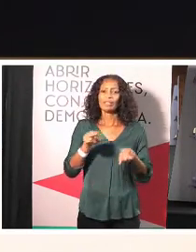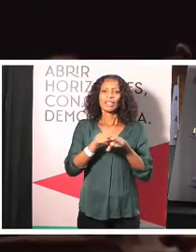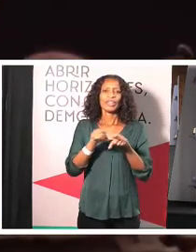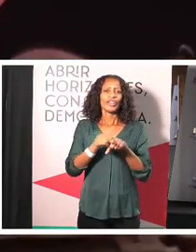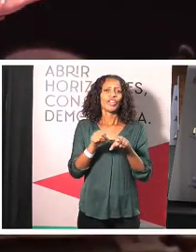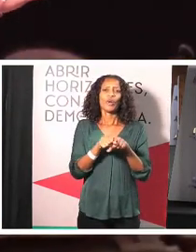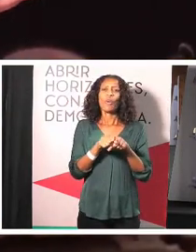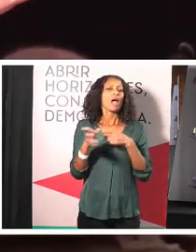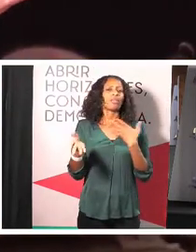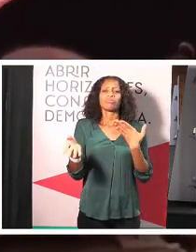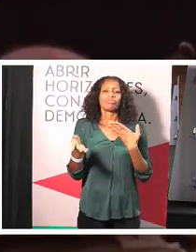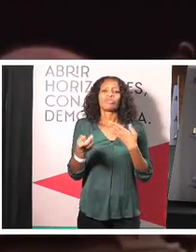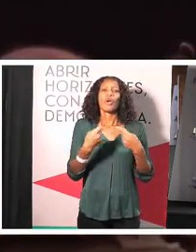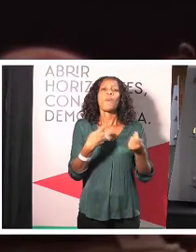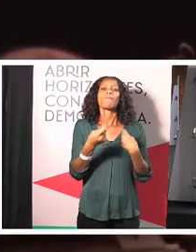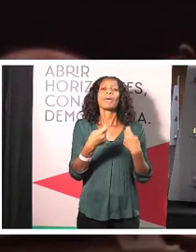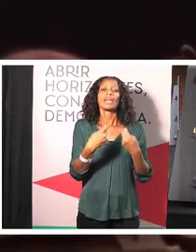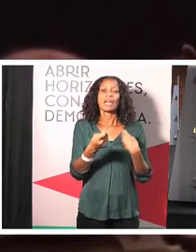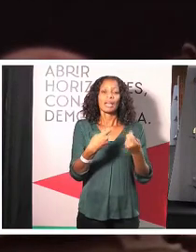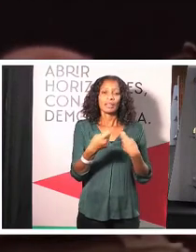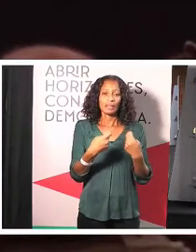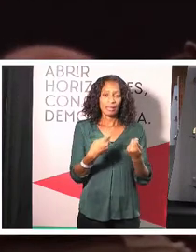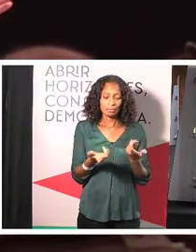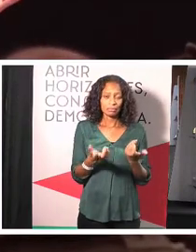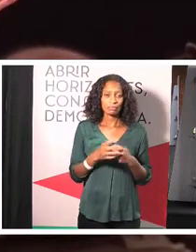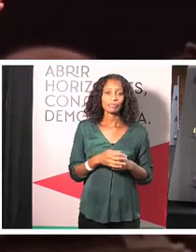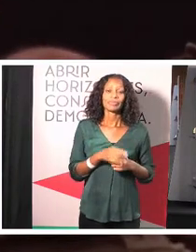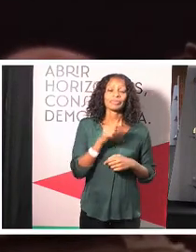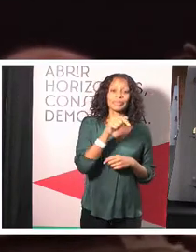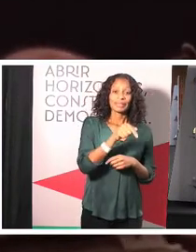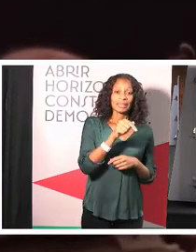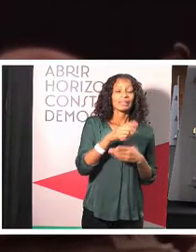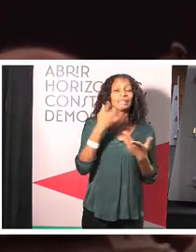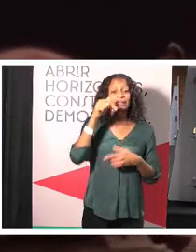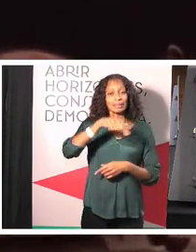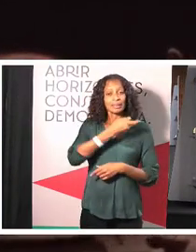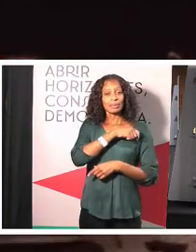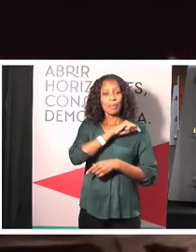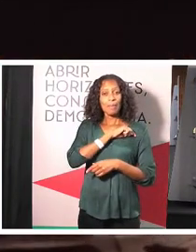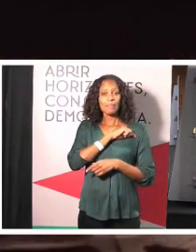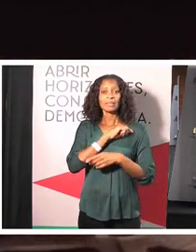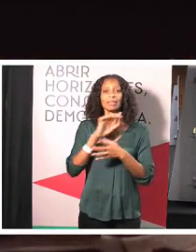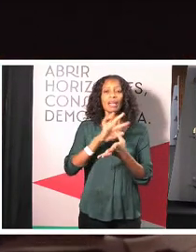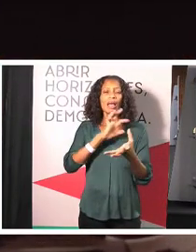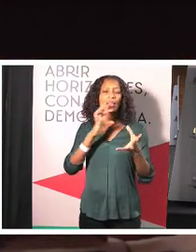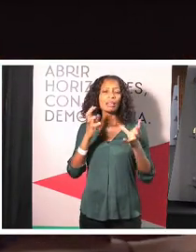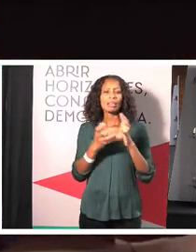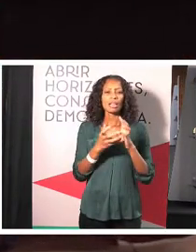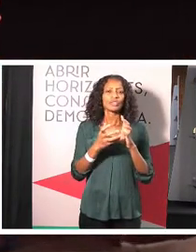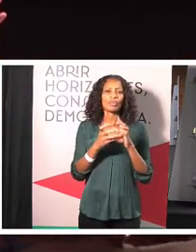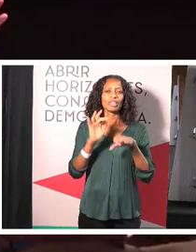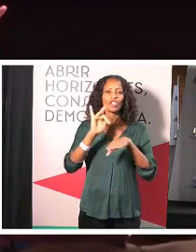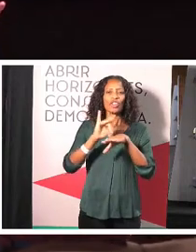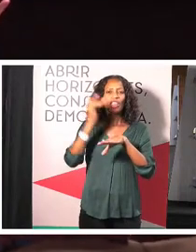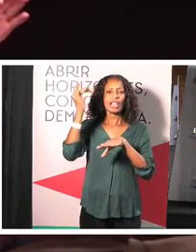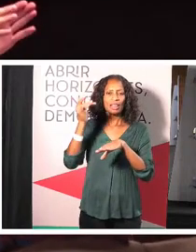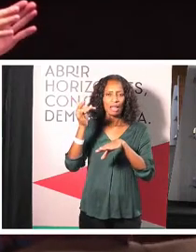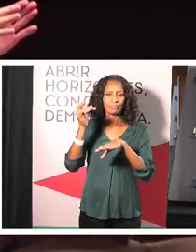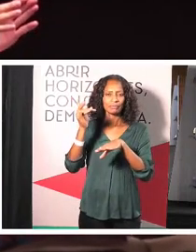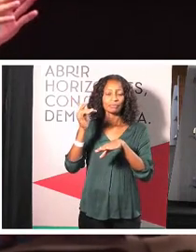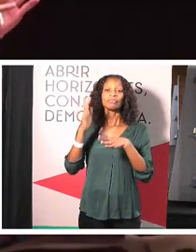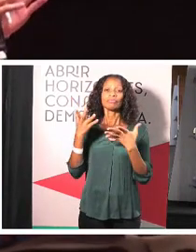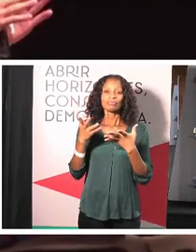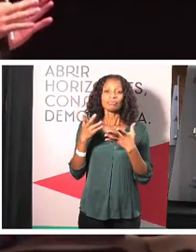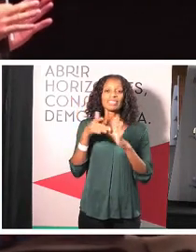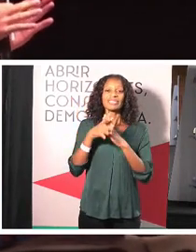caso de la transformación digital de la banca en España, que dicen la transformación digital. ¿Qué es lo que significa? Pues han quitado a un hombre